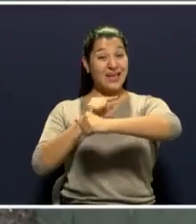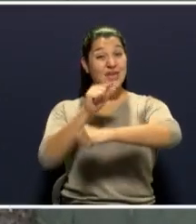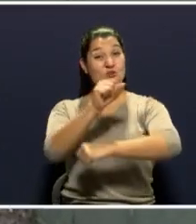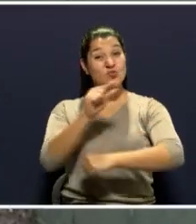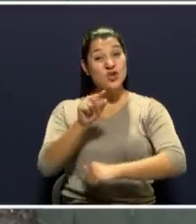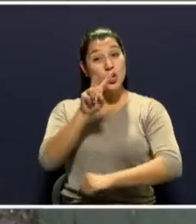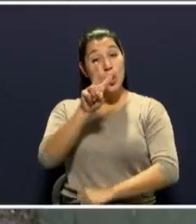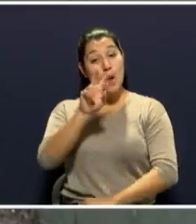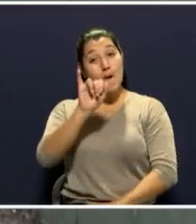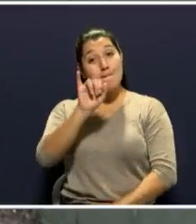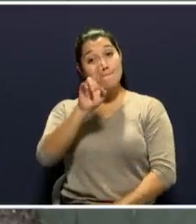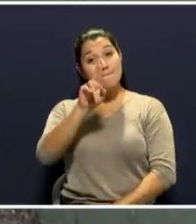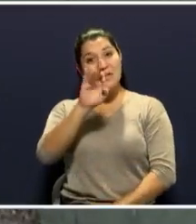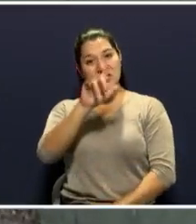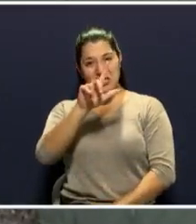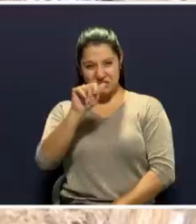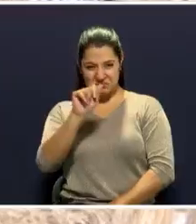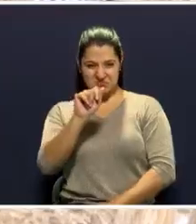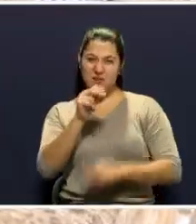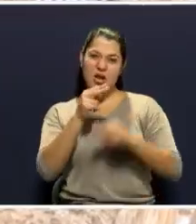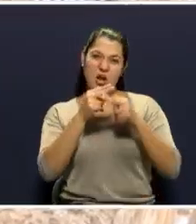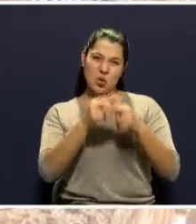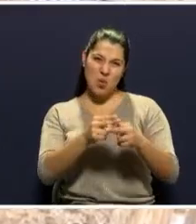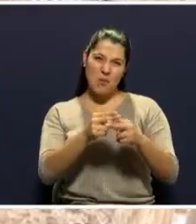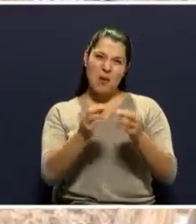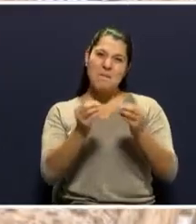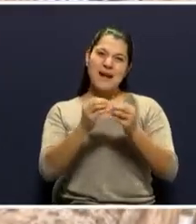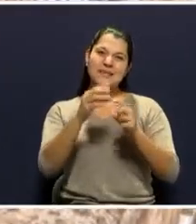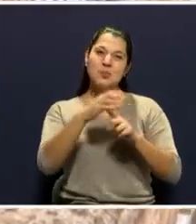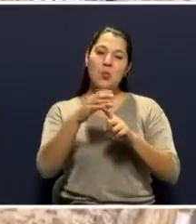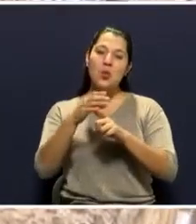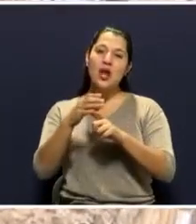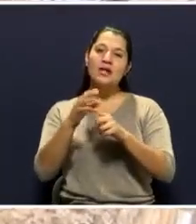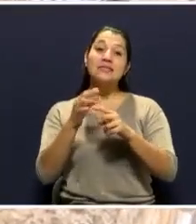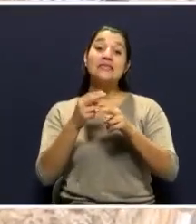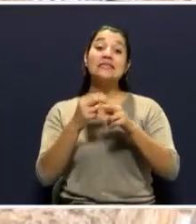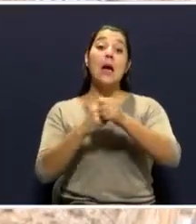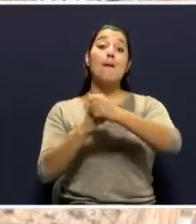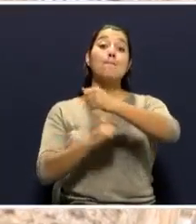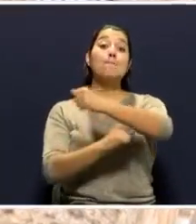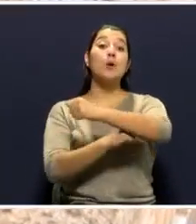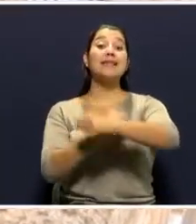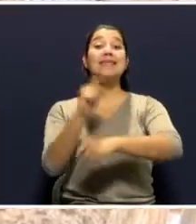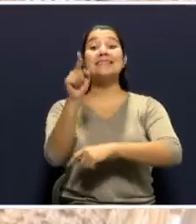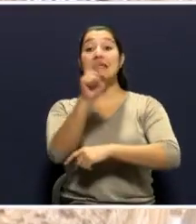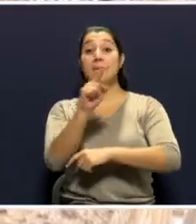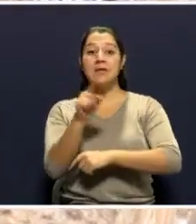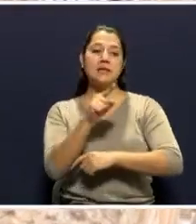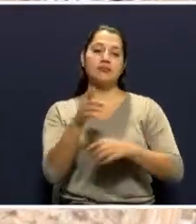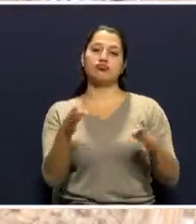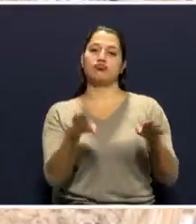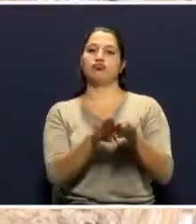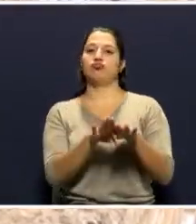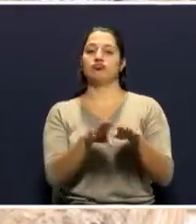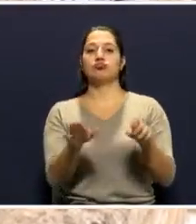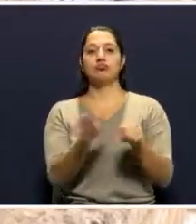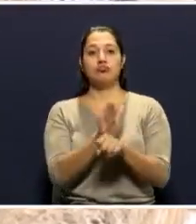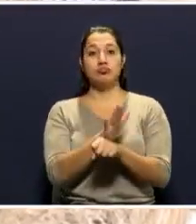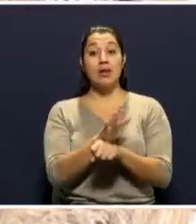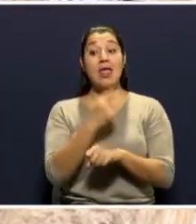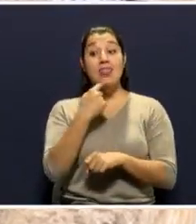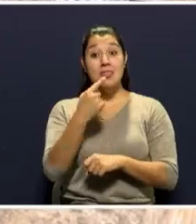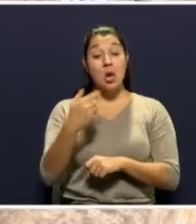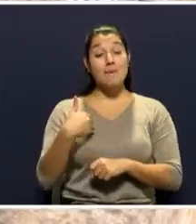conocido popularmente como el puente del Saprissa, estará cerrado en su totalidad. Así lo comunicó el Ministerio de Obras